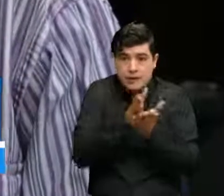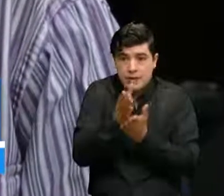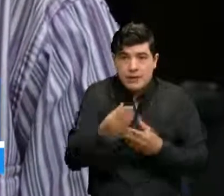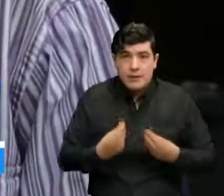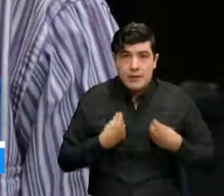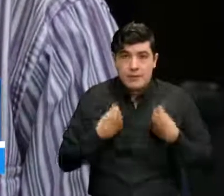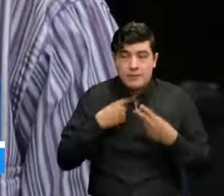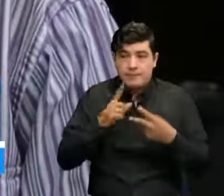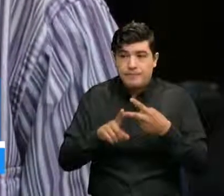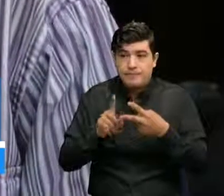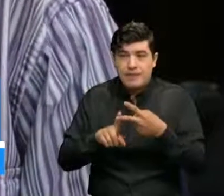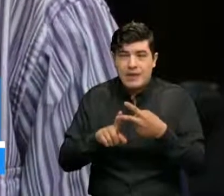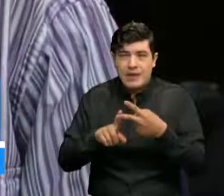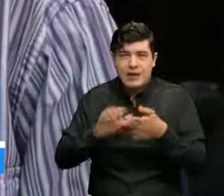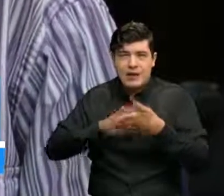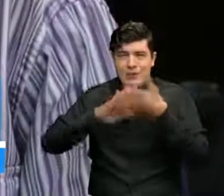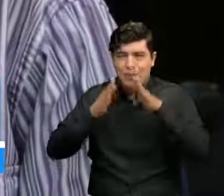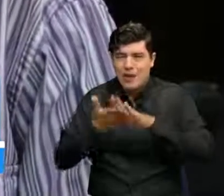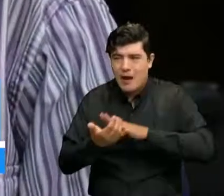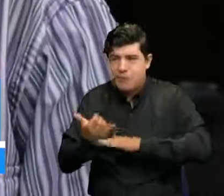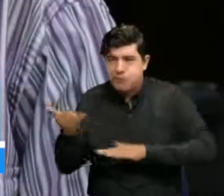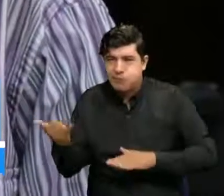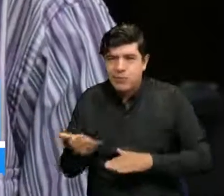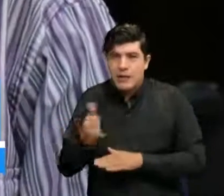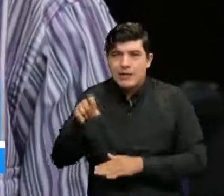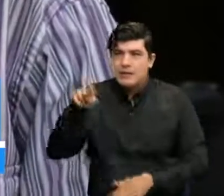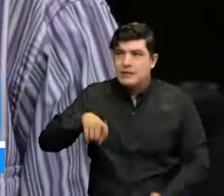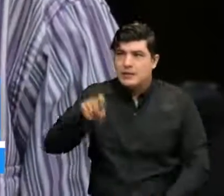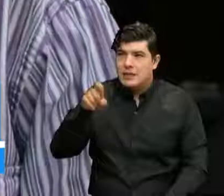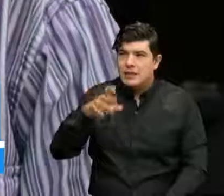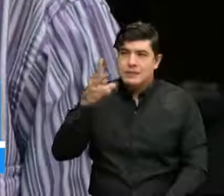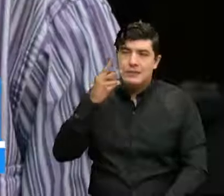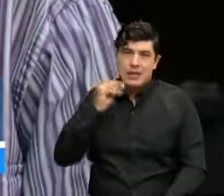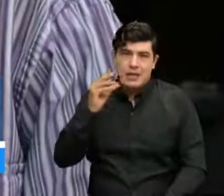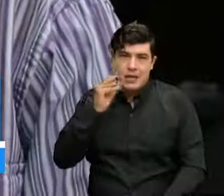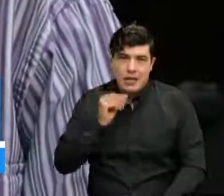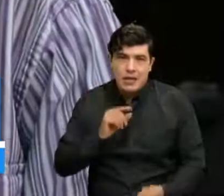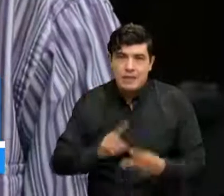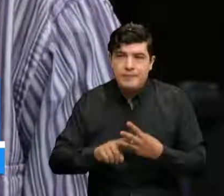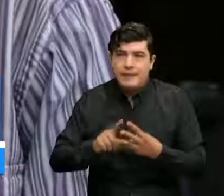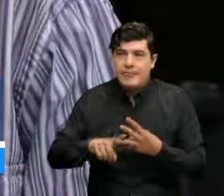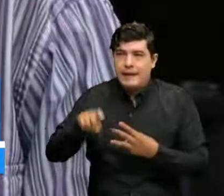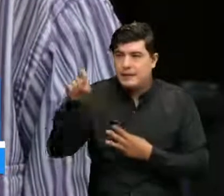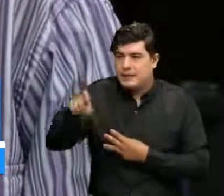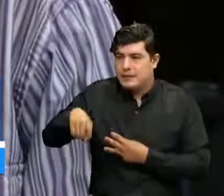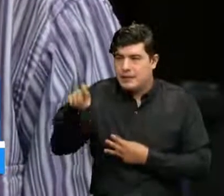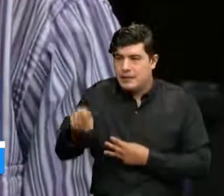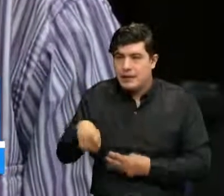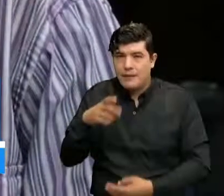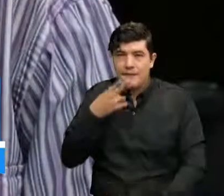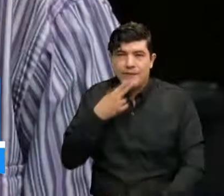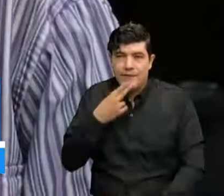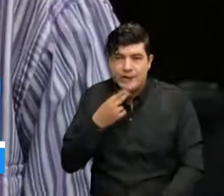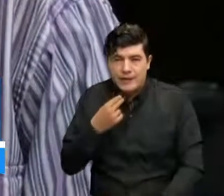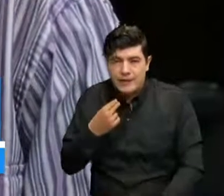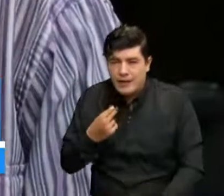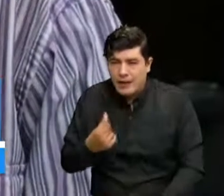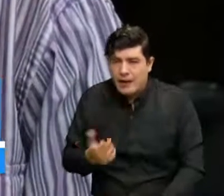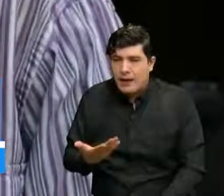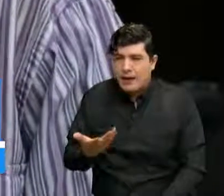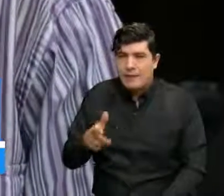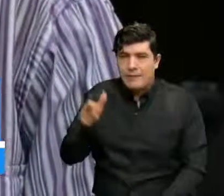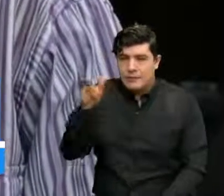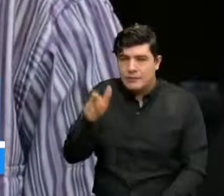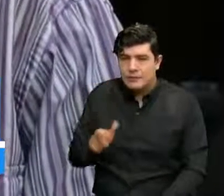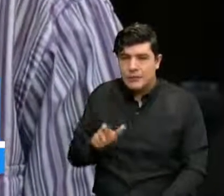las comunidades que tanto necesitan la experiencia, necesitan la amabilidad de una